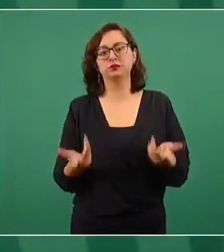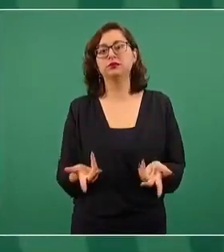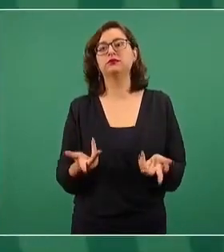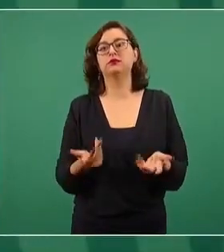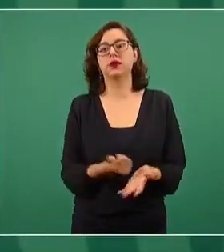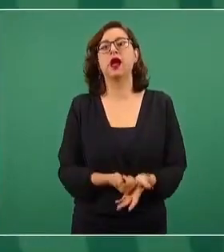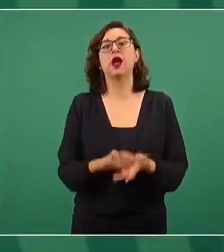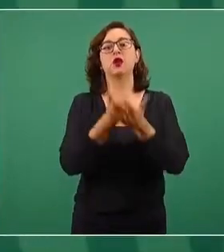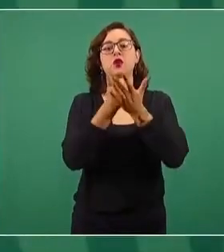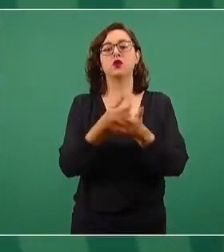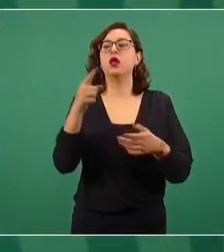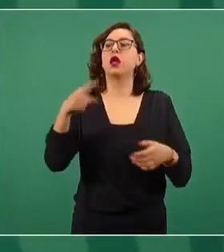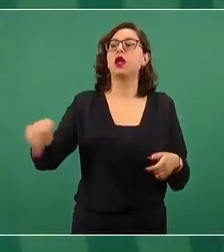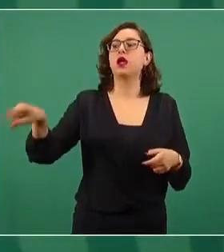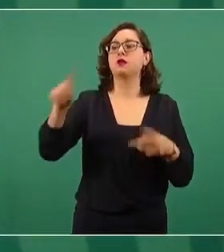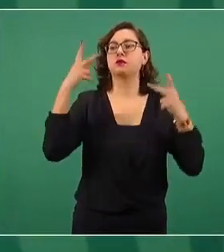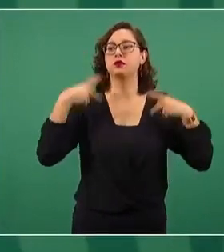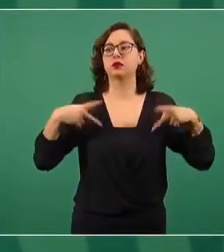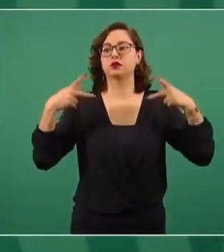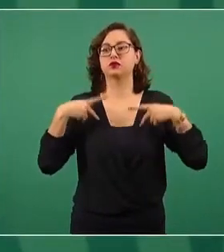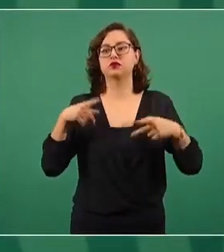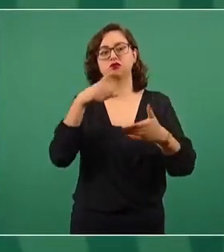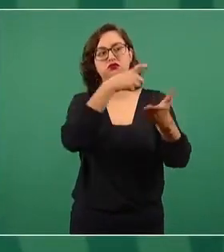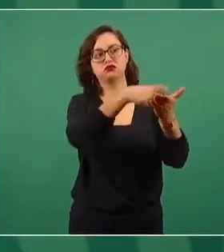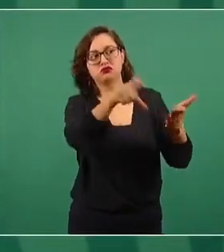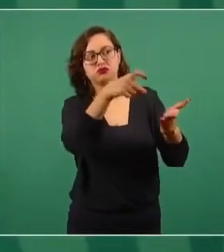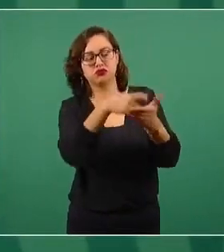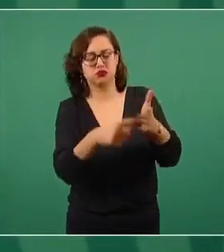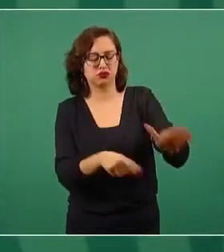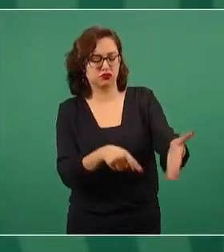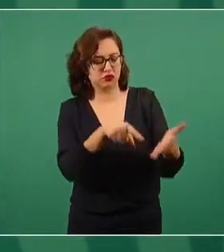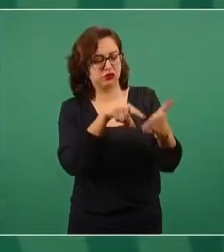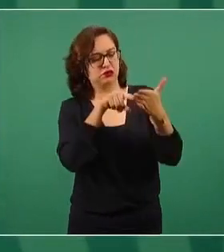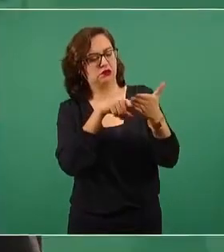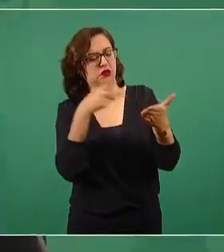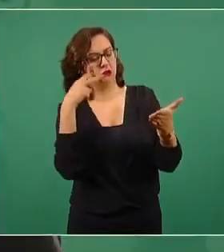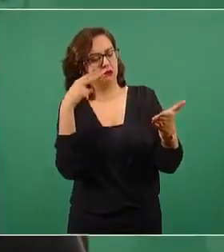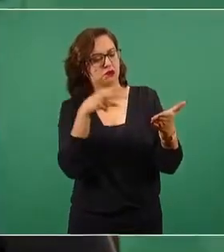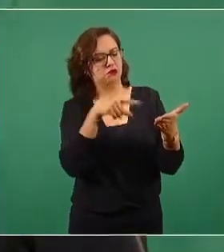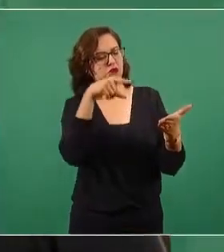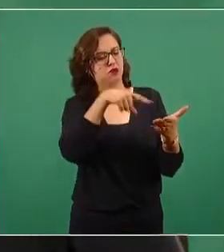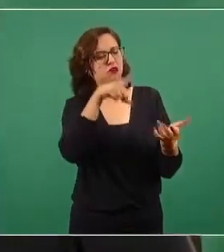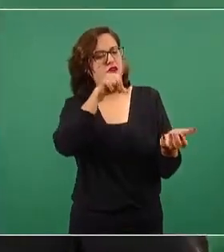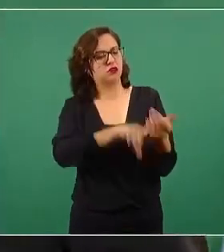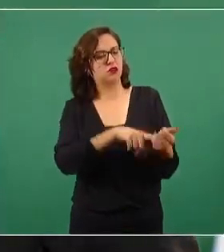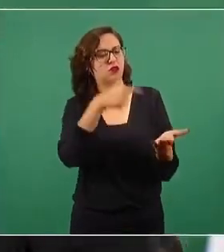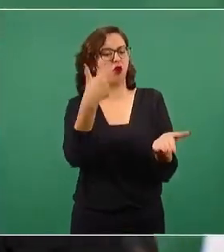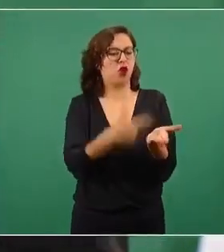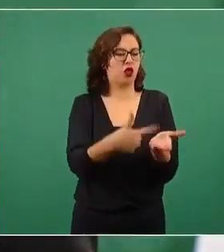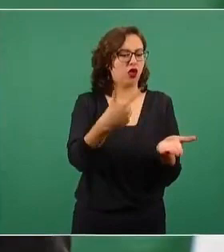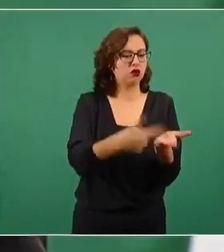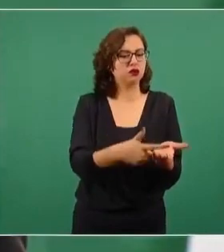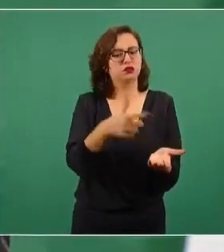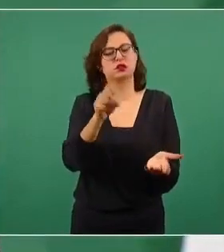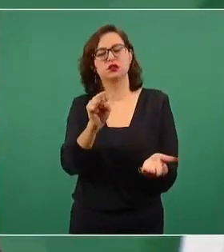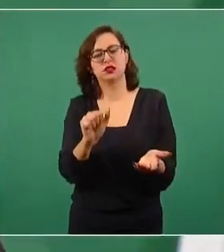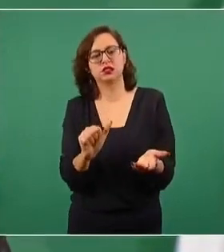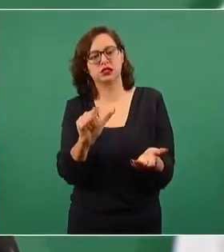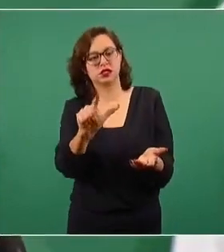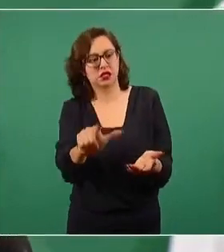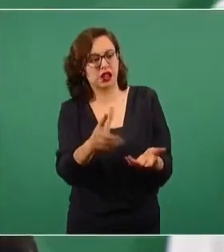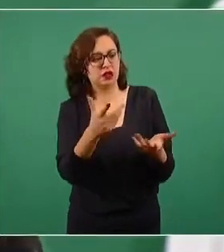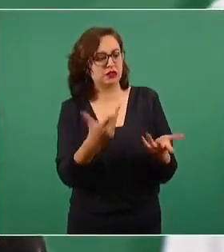a informar sobre el contenido de grasas, sales, todo aquello que en